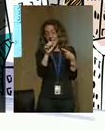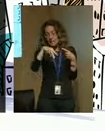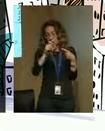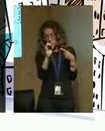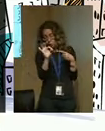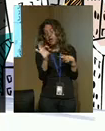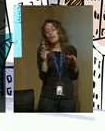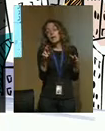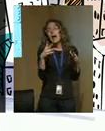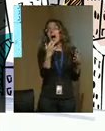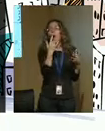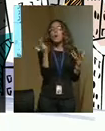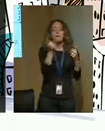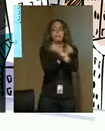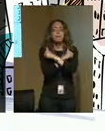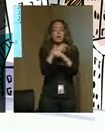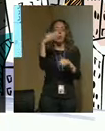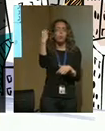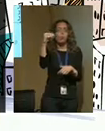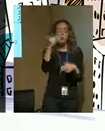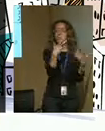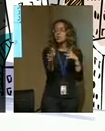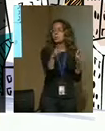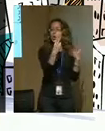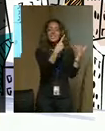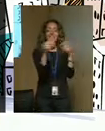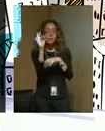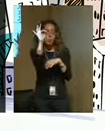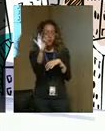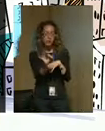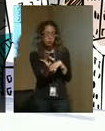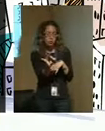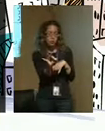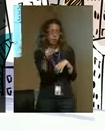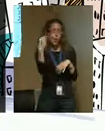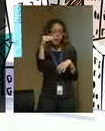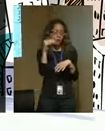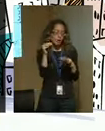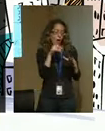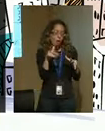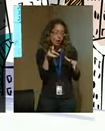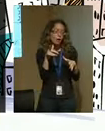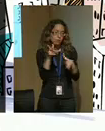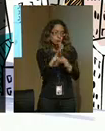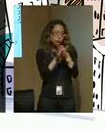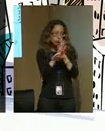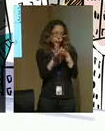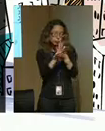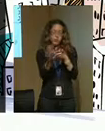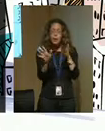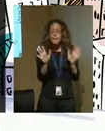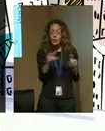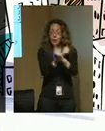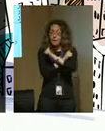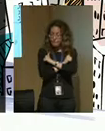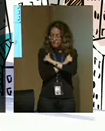hablando del paro juvenil que está en alrededor del 60%, ¿no? Pero del paro de este